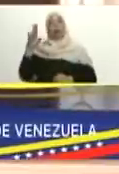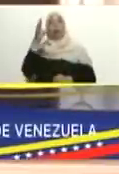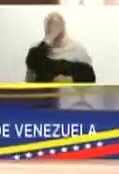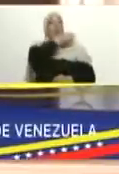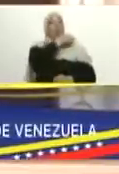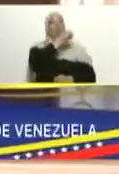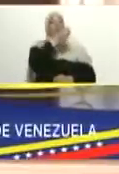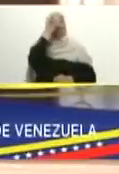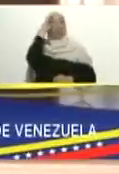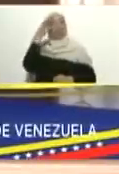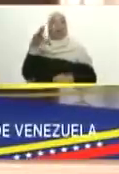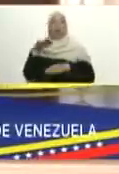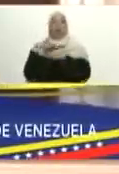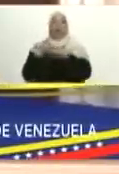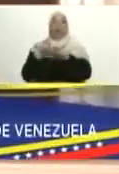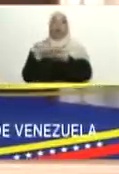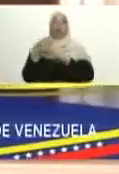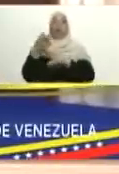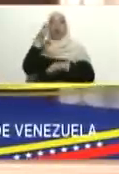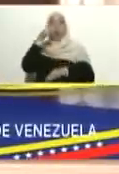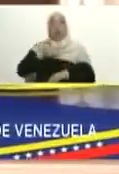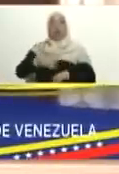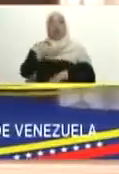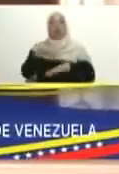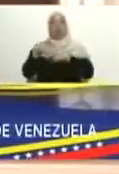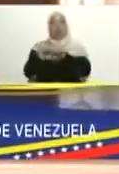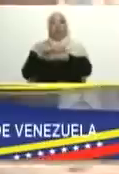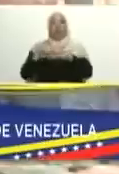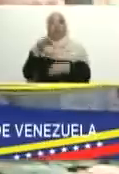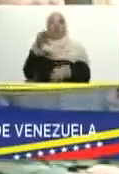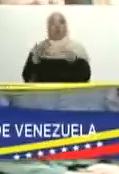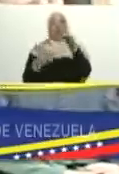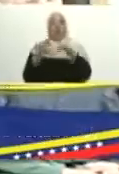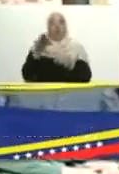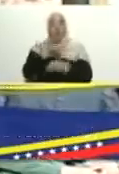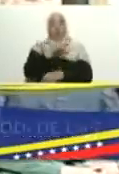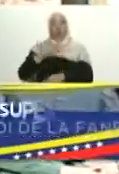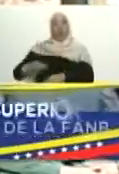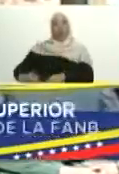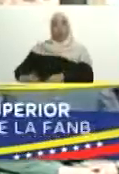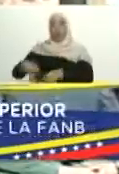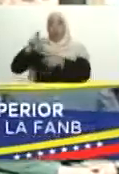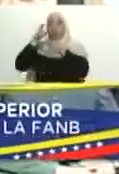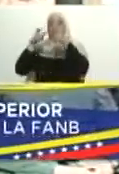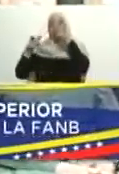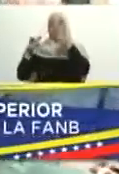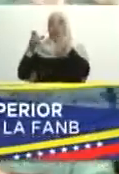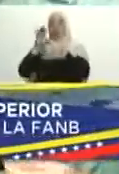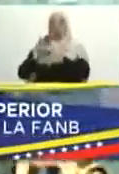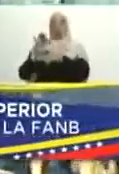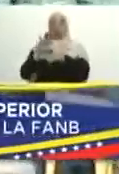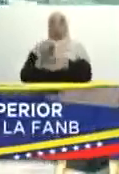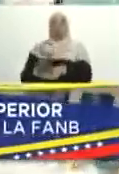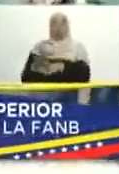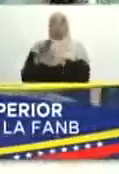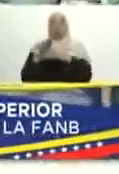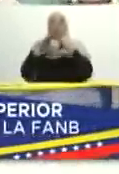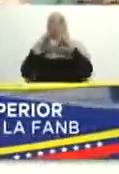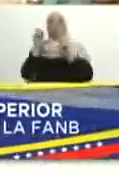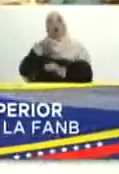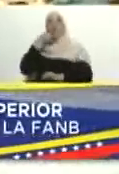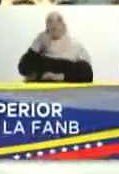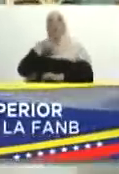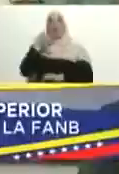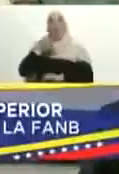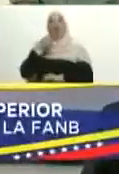Ceballos, ministro del Poder Popular, Interior y Justicia y vicepresidente de Seguridad Ciudadana, que lleva toda la política